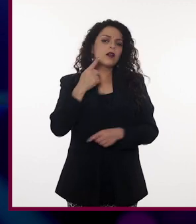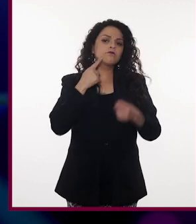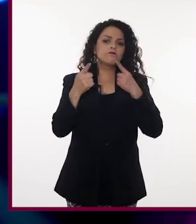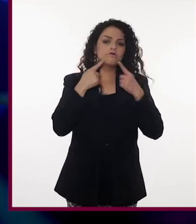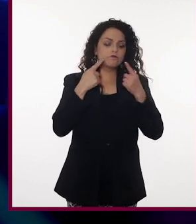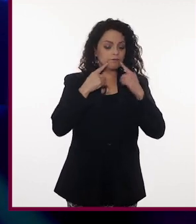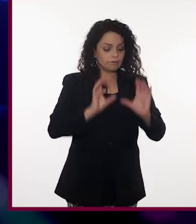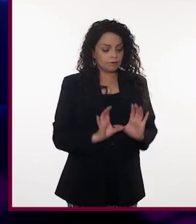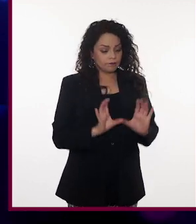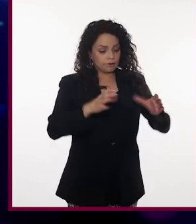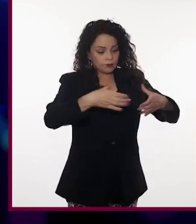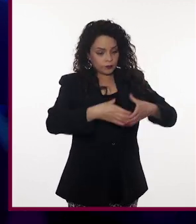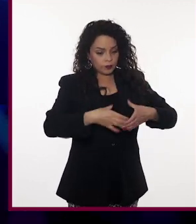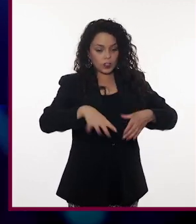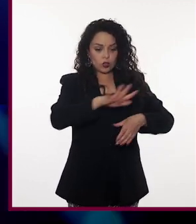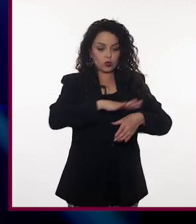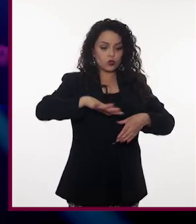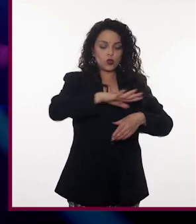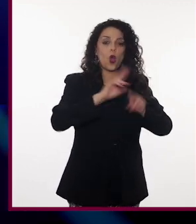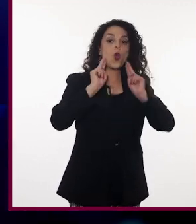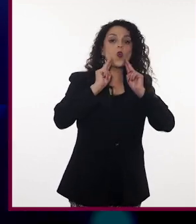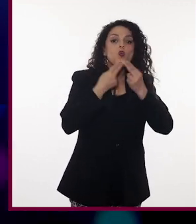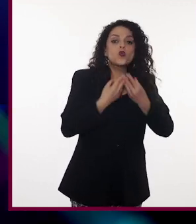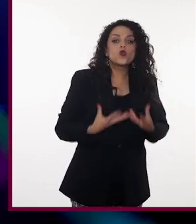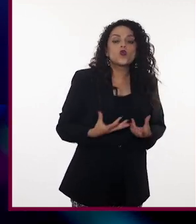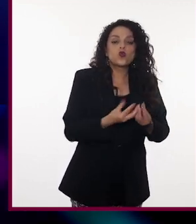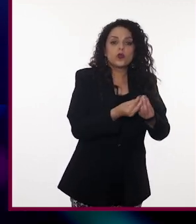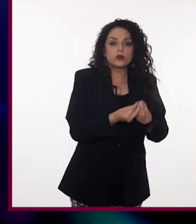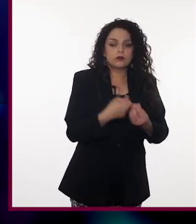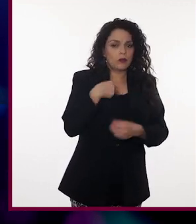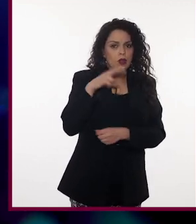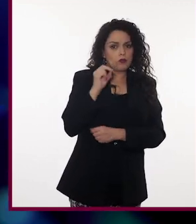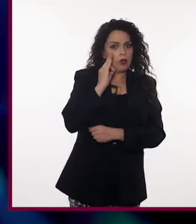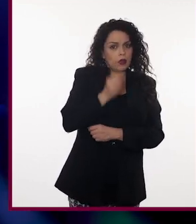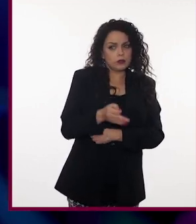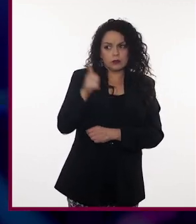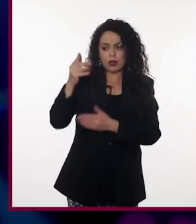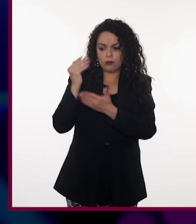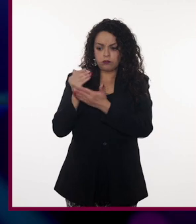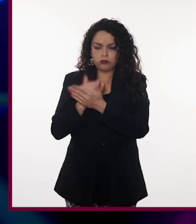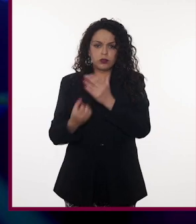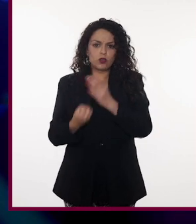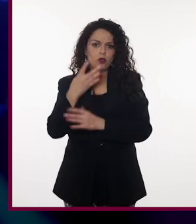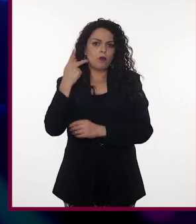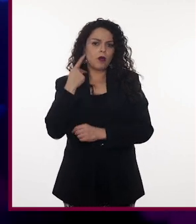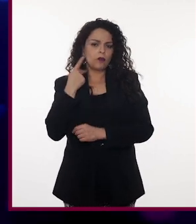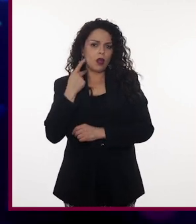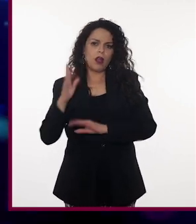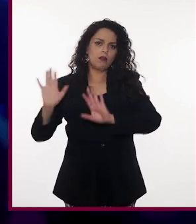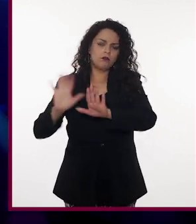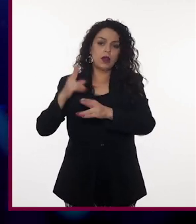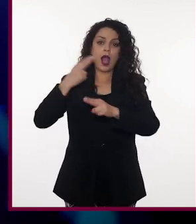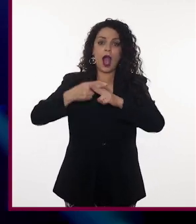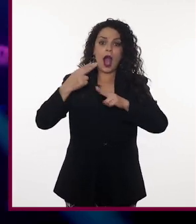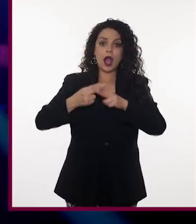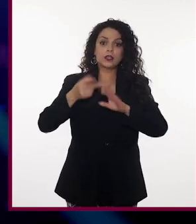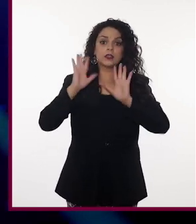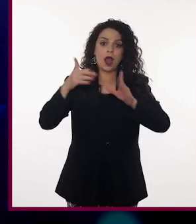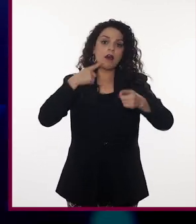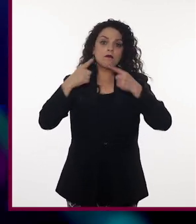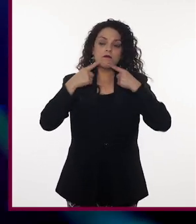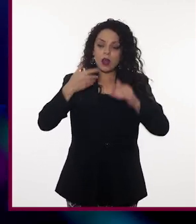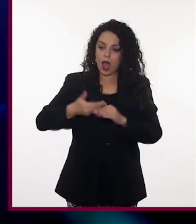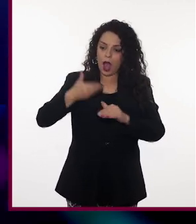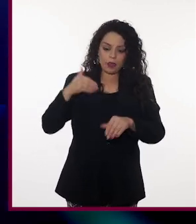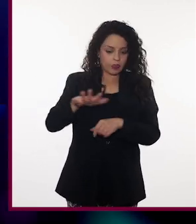forma colectiva, pueden unirse, pueden decir, ok, nosotros no vamos a aceptar los nuevos términos de las empresas hasta que la hayamos discutido entre